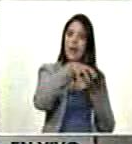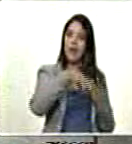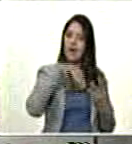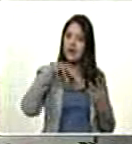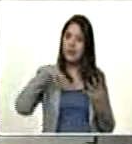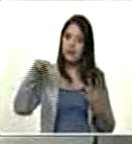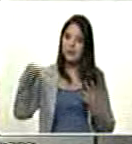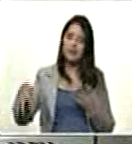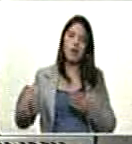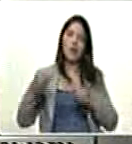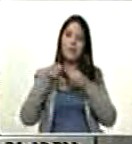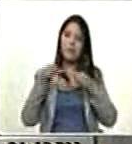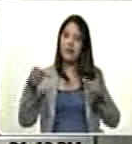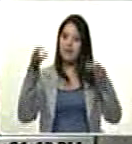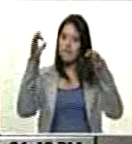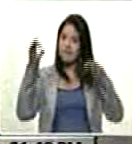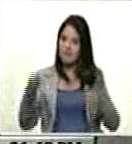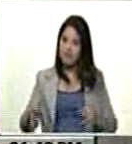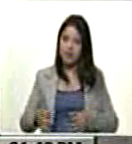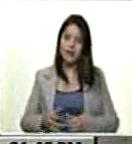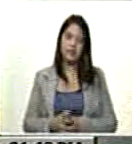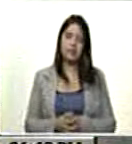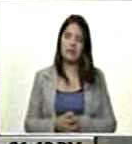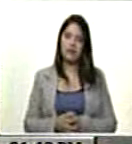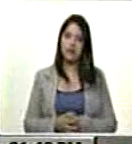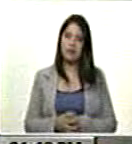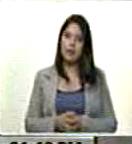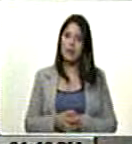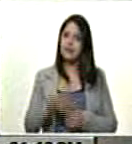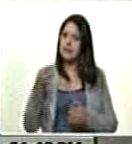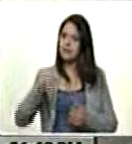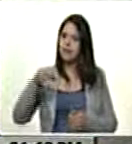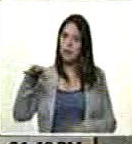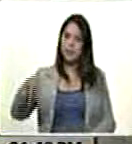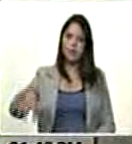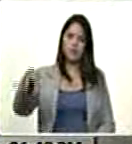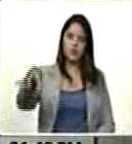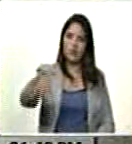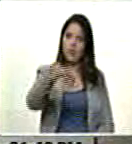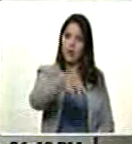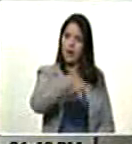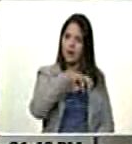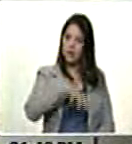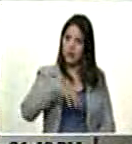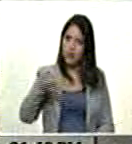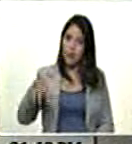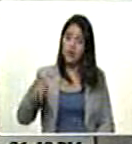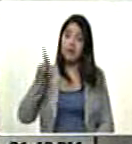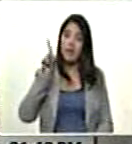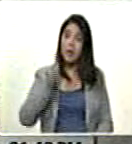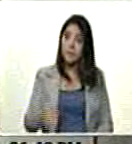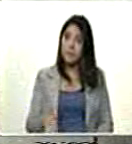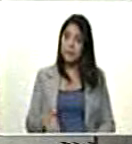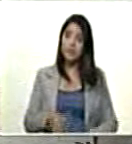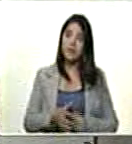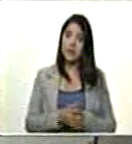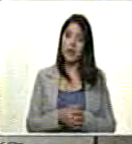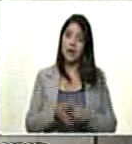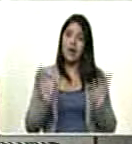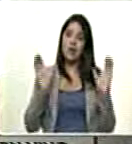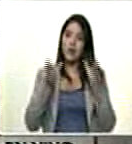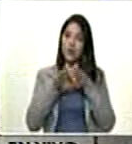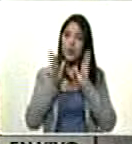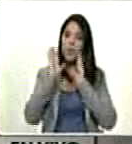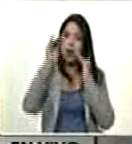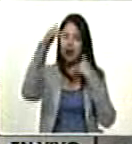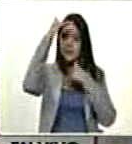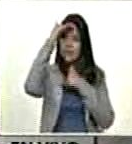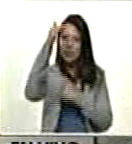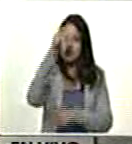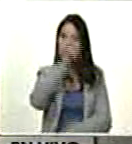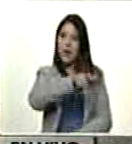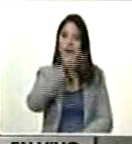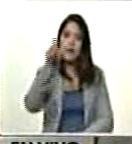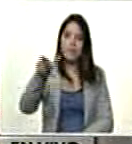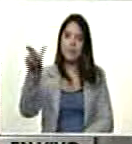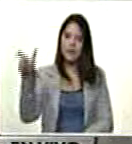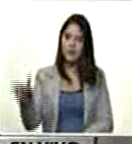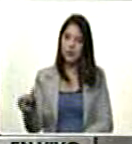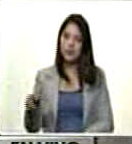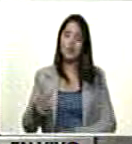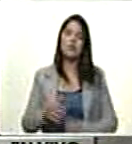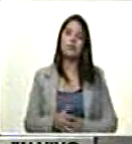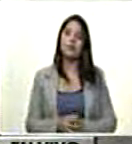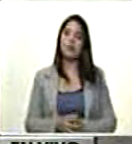guardia permanente en cada una de sus regiones. Asimismo, las unidades de atención a la víctima